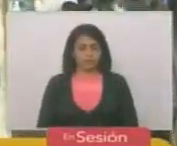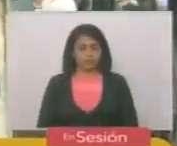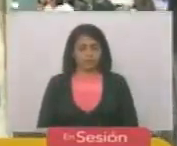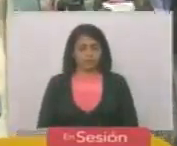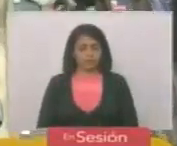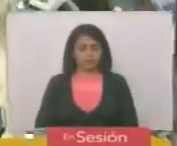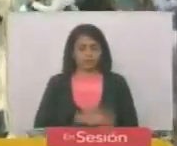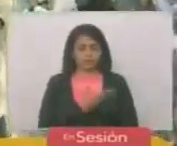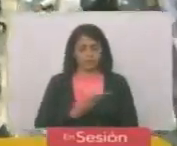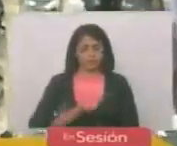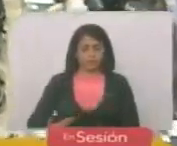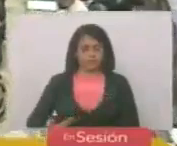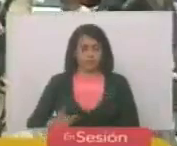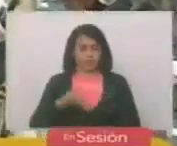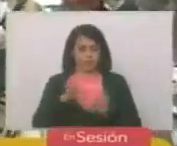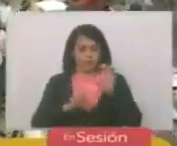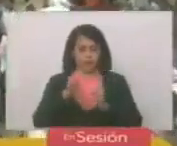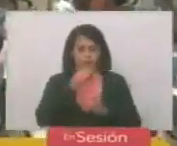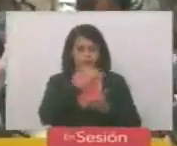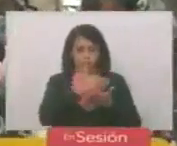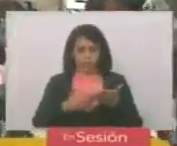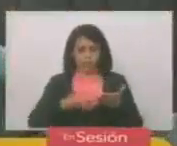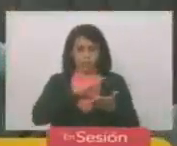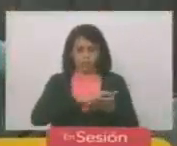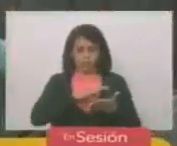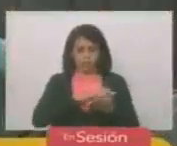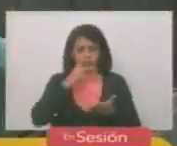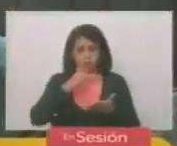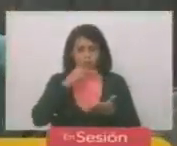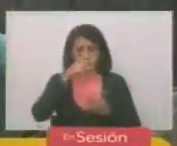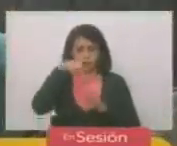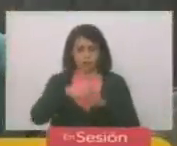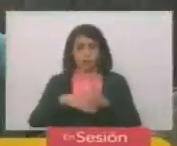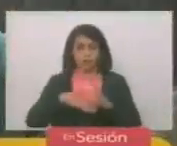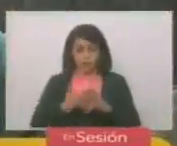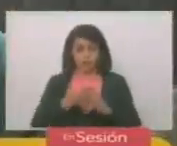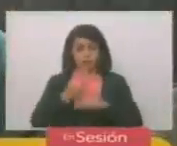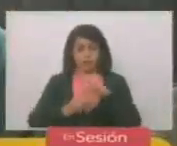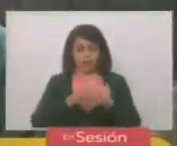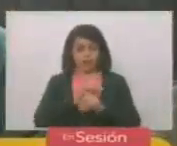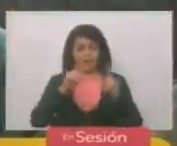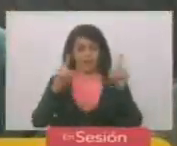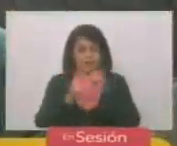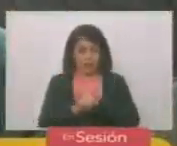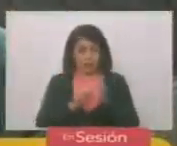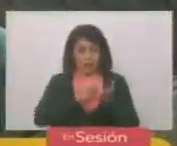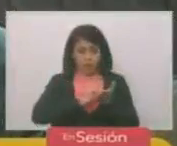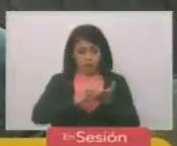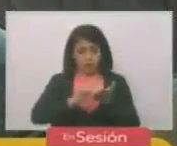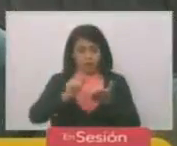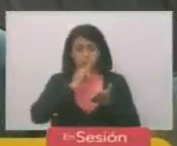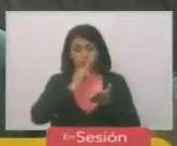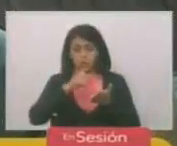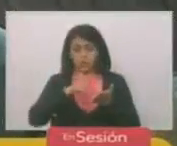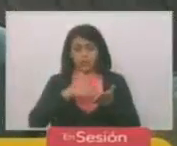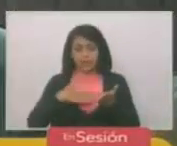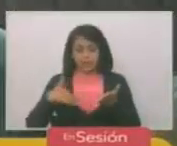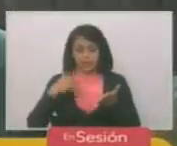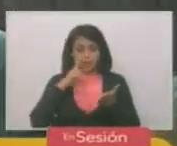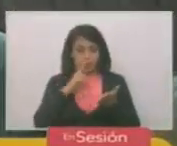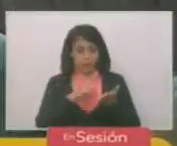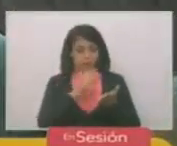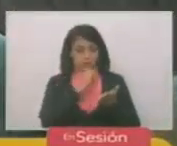Sí, presidente, basta con revisar el informe que presenta la Comisión de Política Interior a ver si se puede lograr, a ver qué redacción propone en el informe. Lo que quisiéramos tener a la vista el